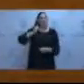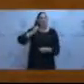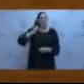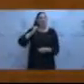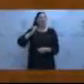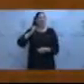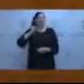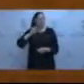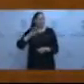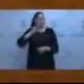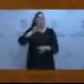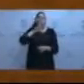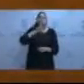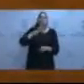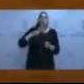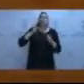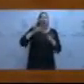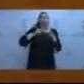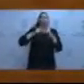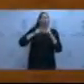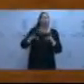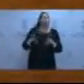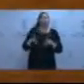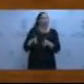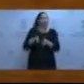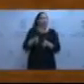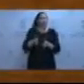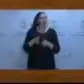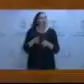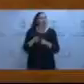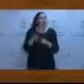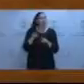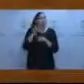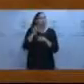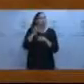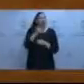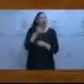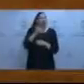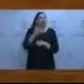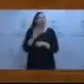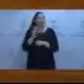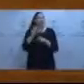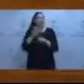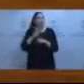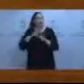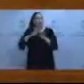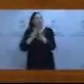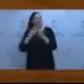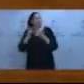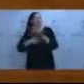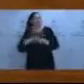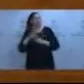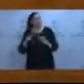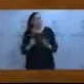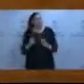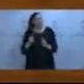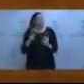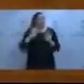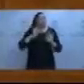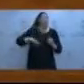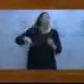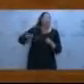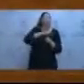las obras de la carretera AS 219. En Tineo, por lo demás, señorías socialistas,